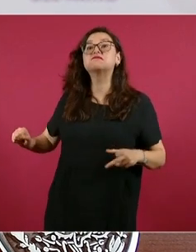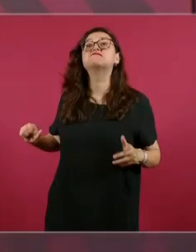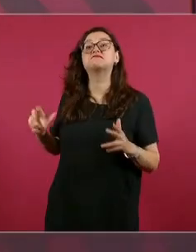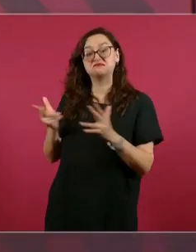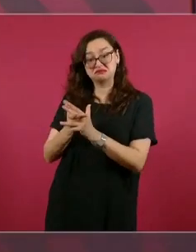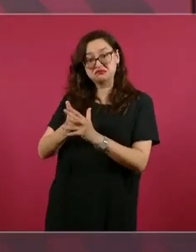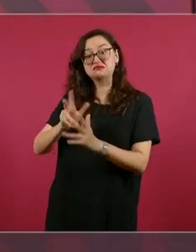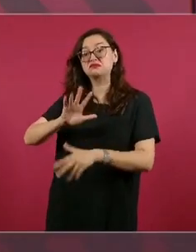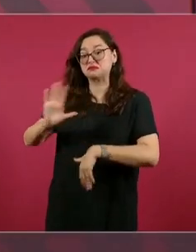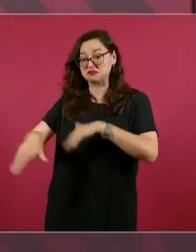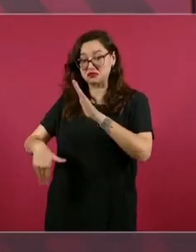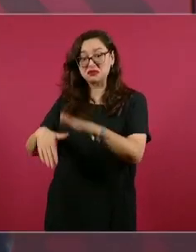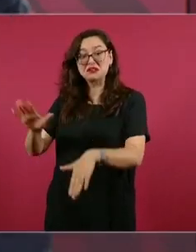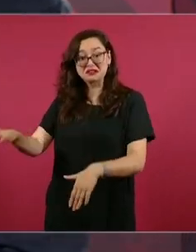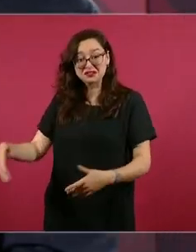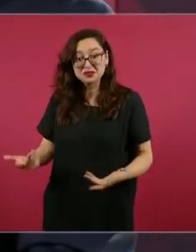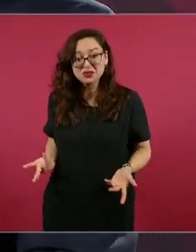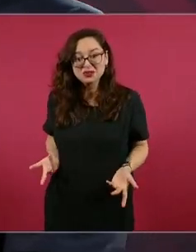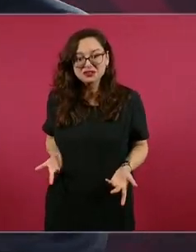Entonces,